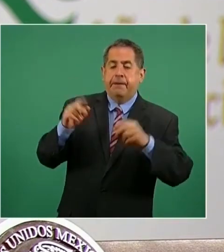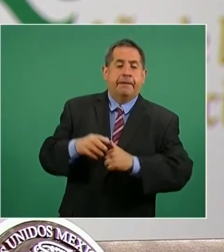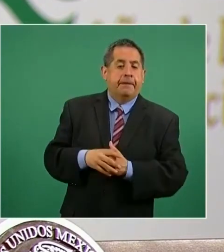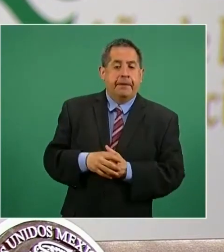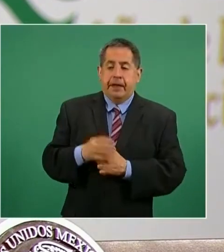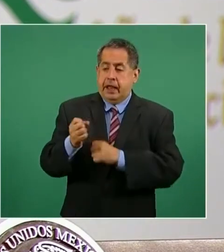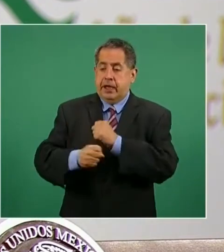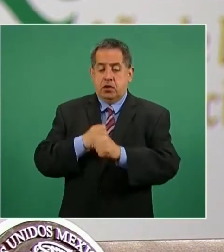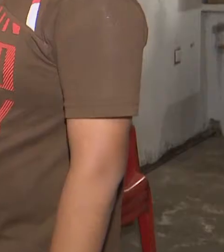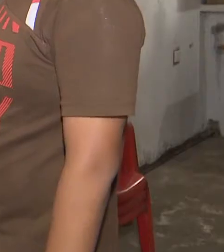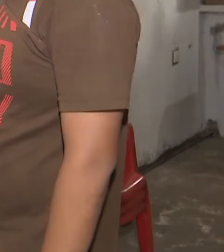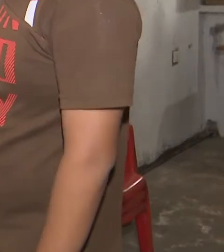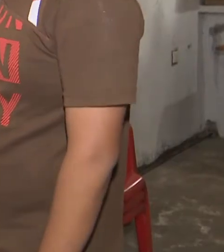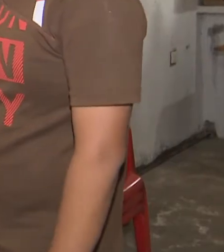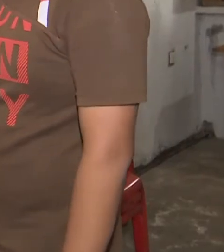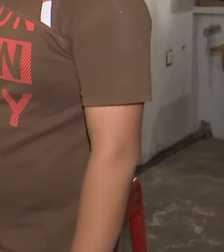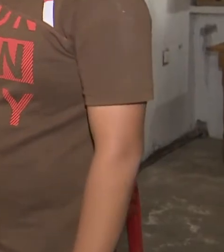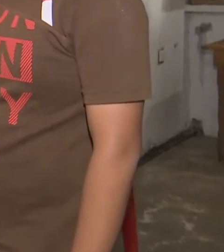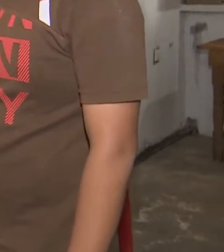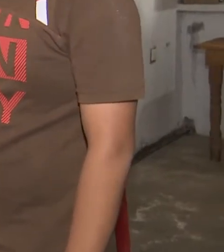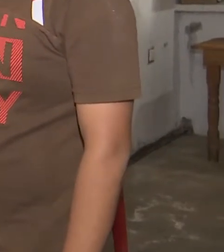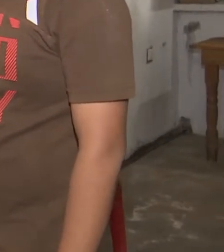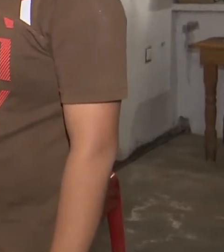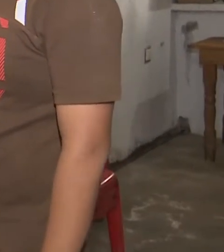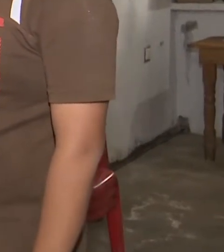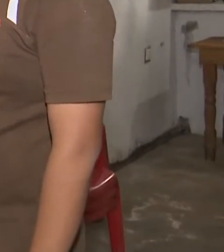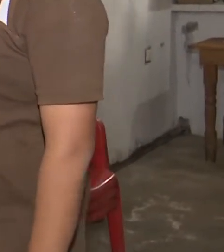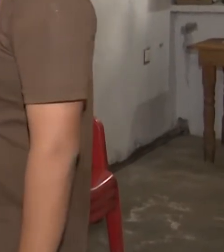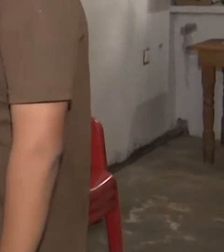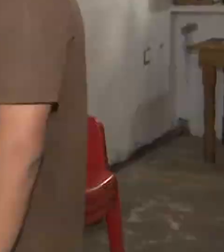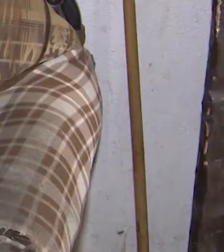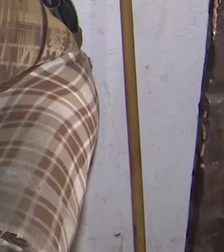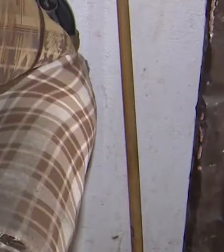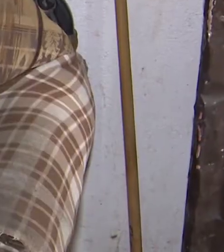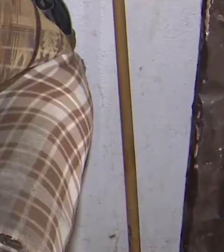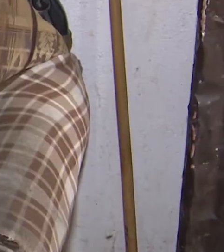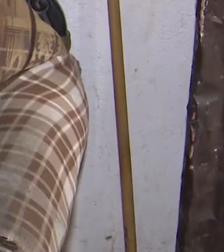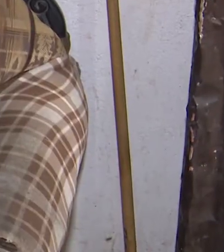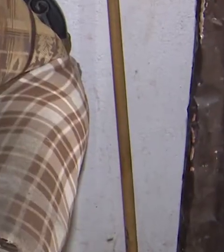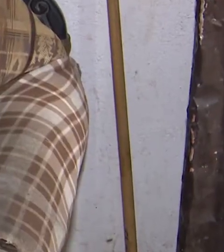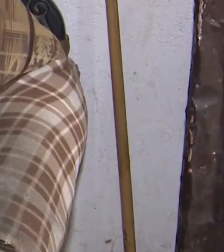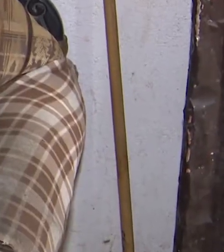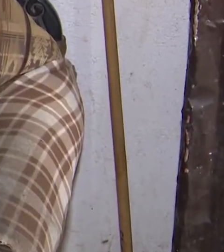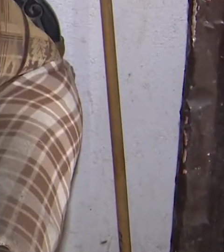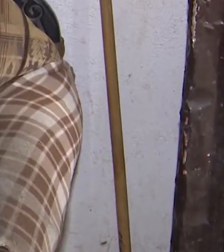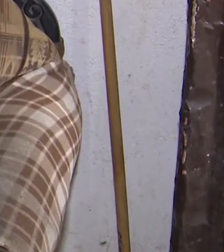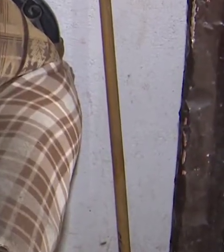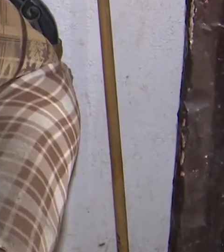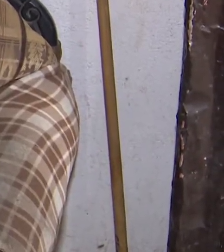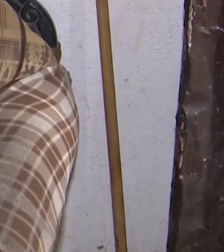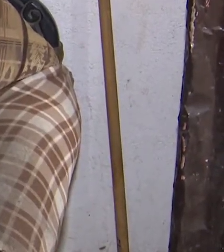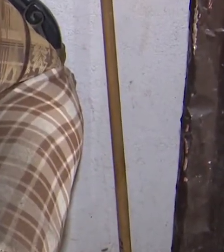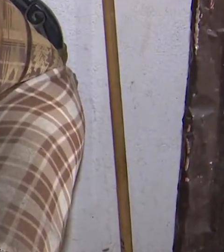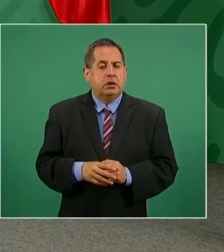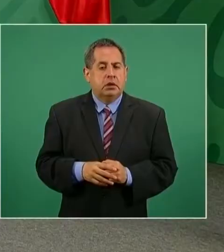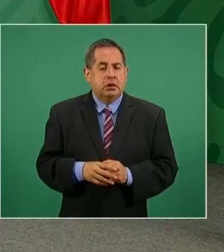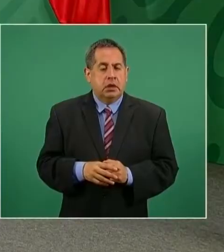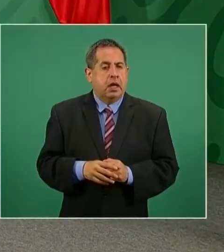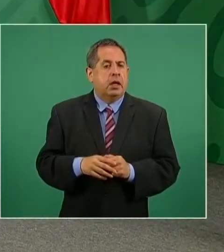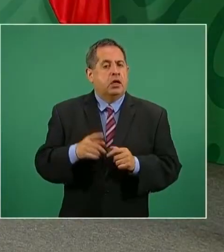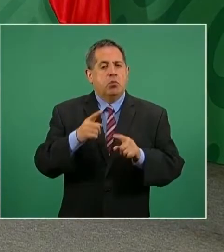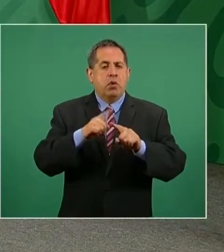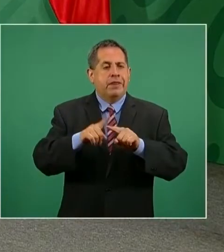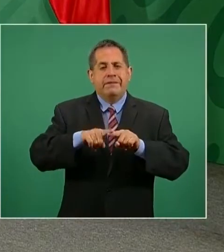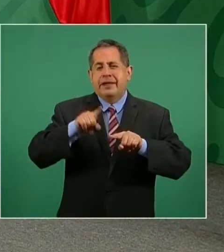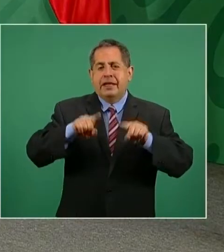2020-2021 y se reinician en una forma mixta.